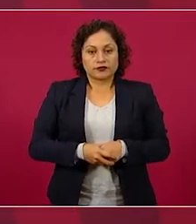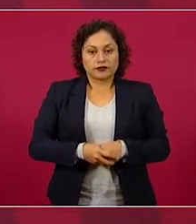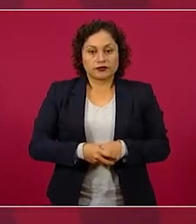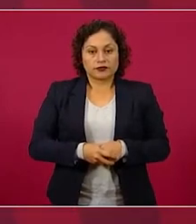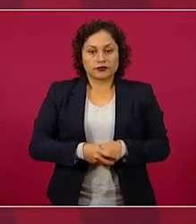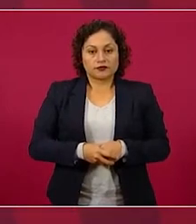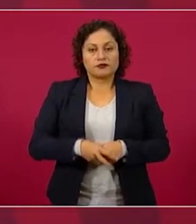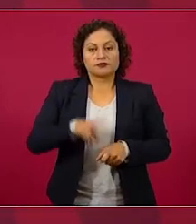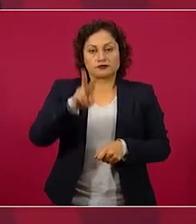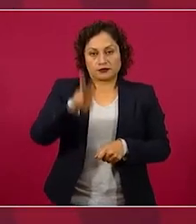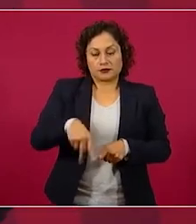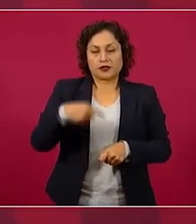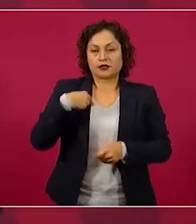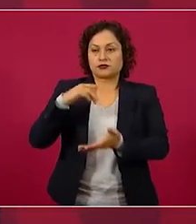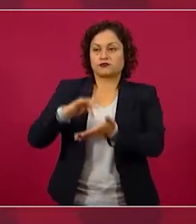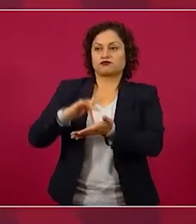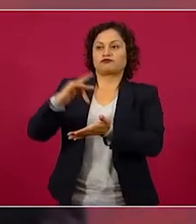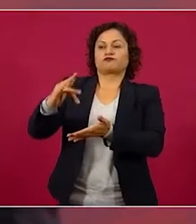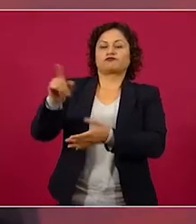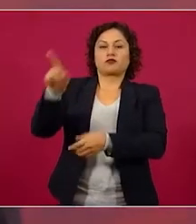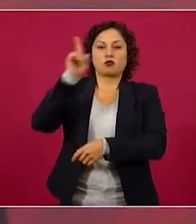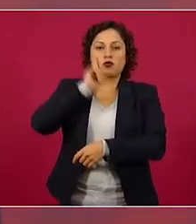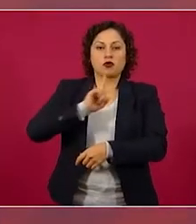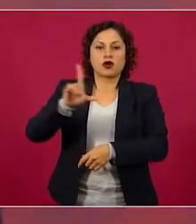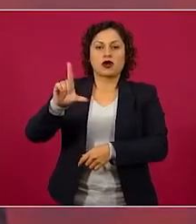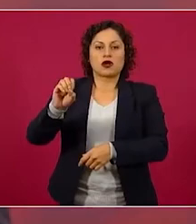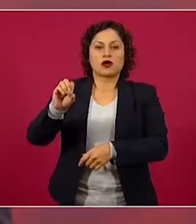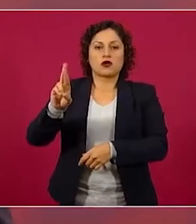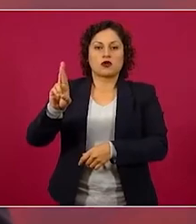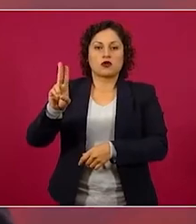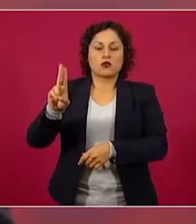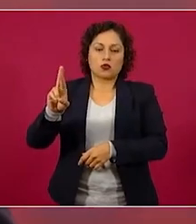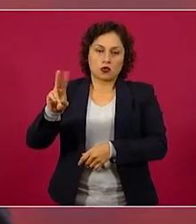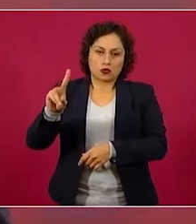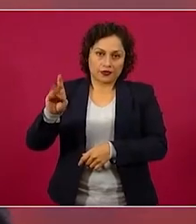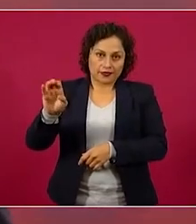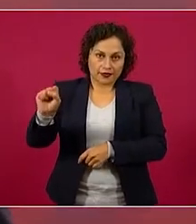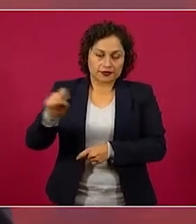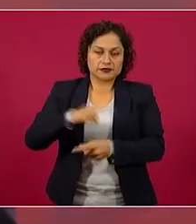a Lourdes Galaz, una periodista, y a Carmen Lira,